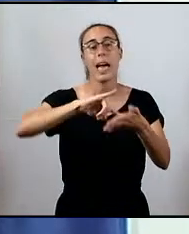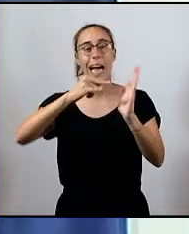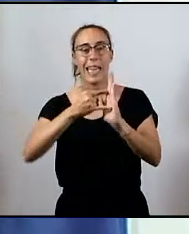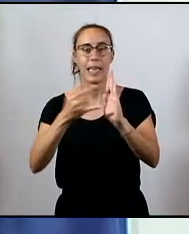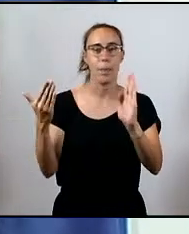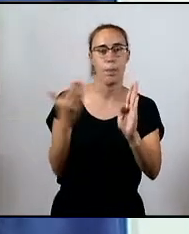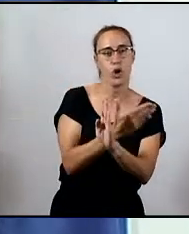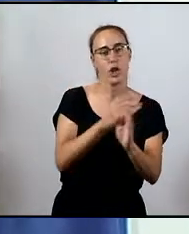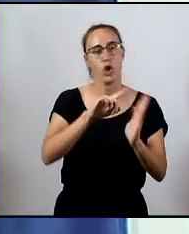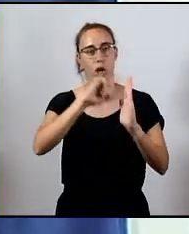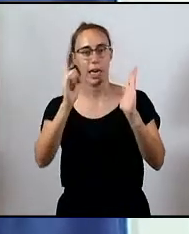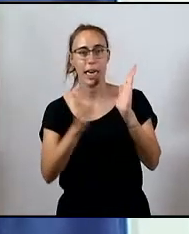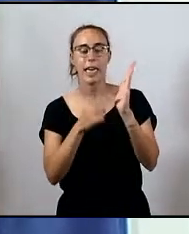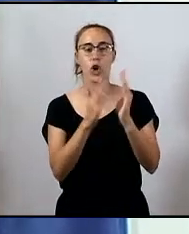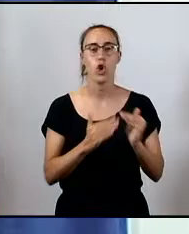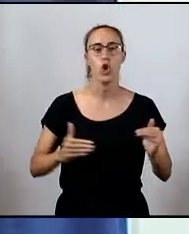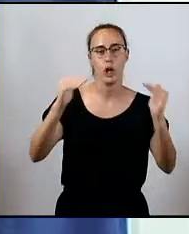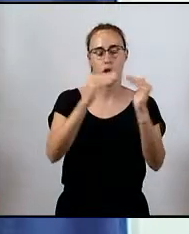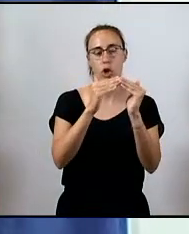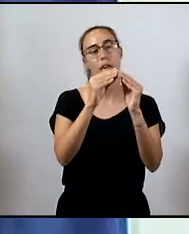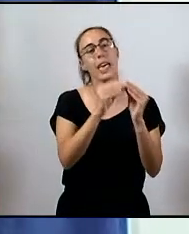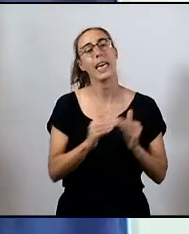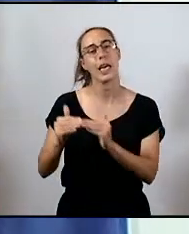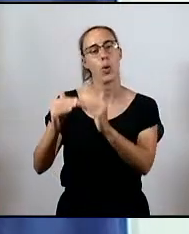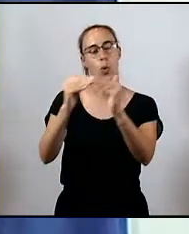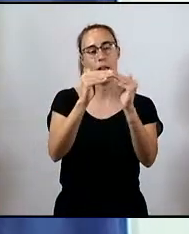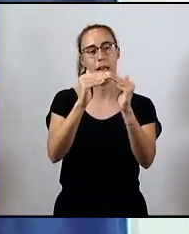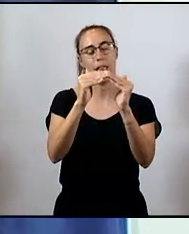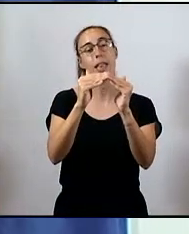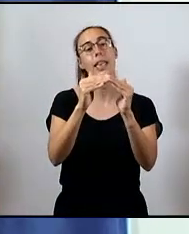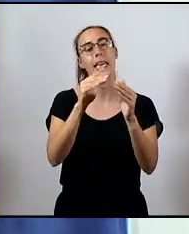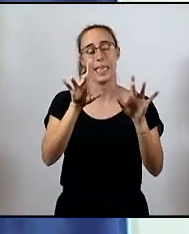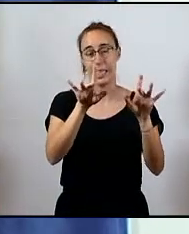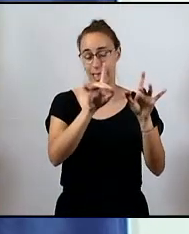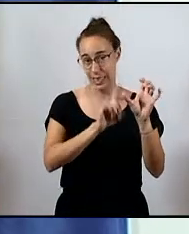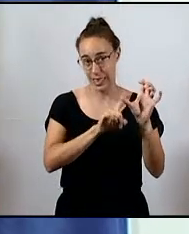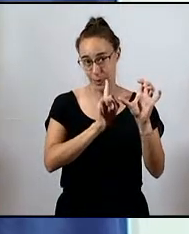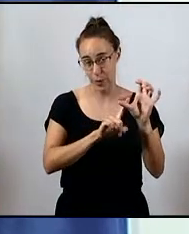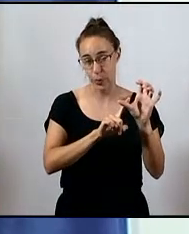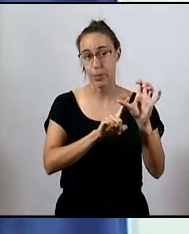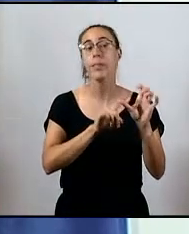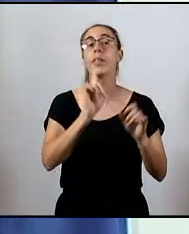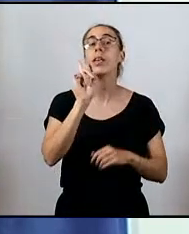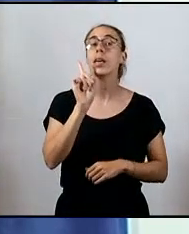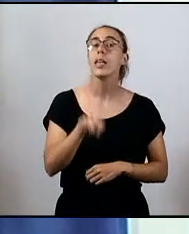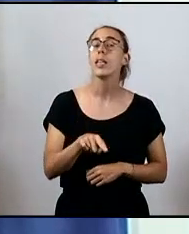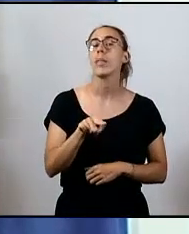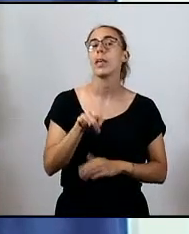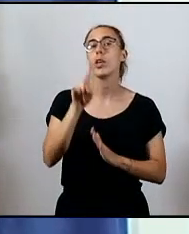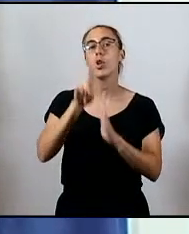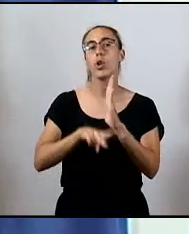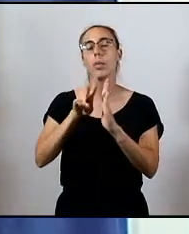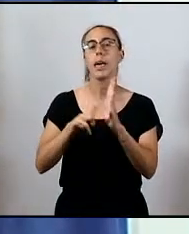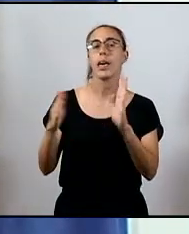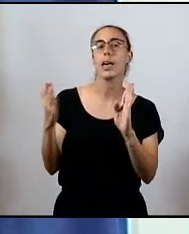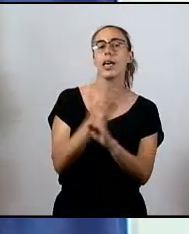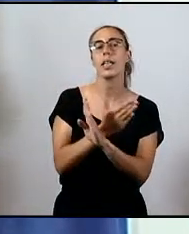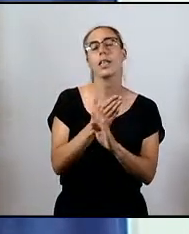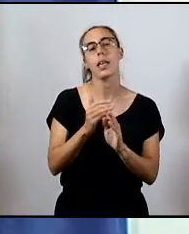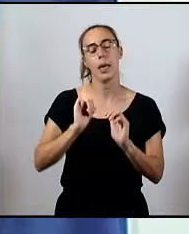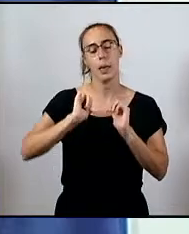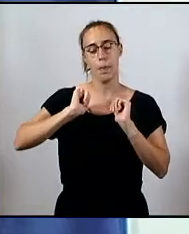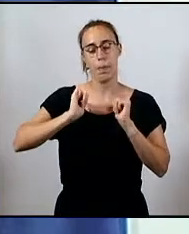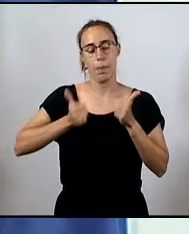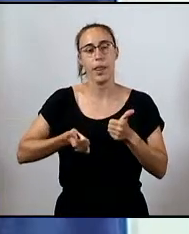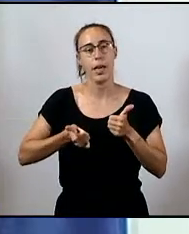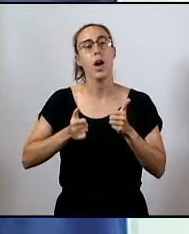de Cohesión e Igualdad Territorial de Extremadura. La comunicación previa a la tramitación de esta norma es el punto de partida para alcanzar